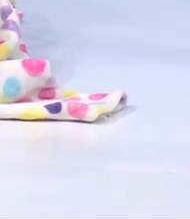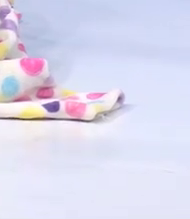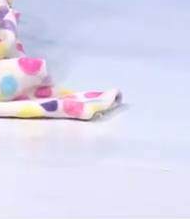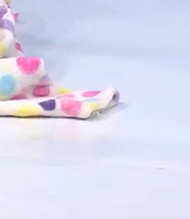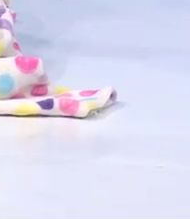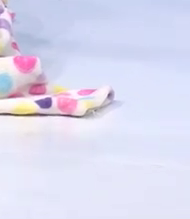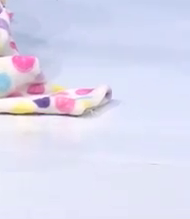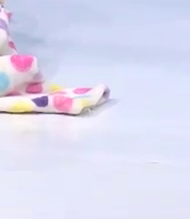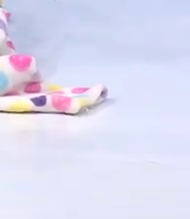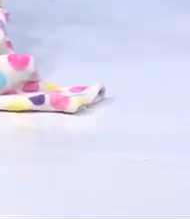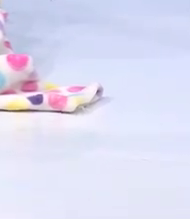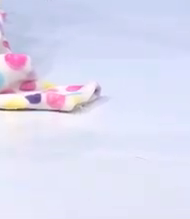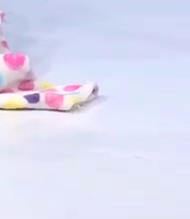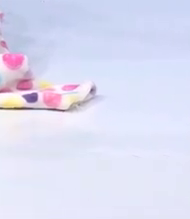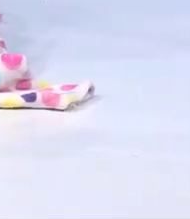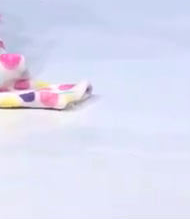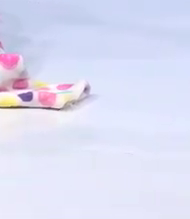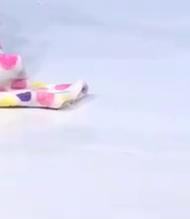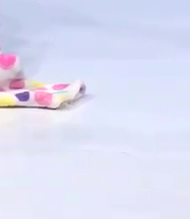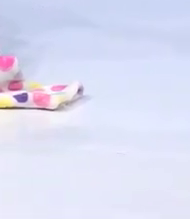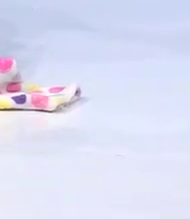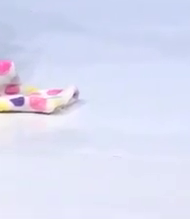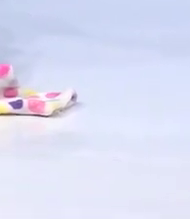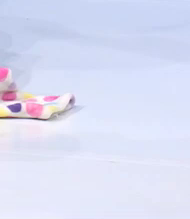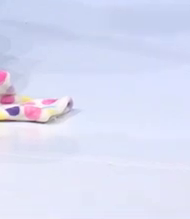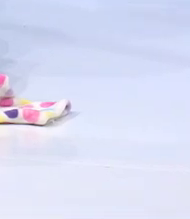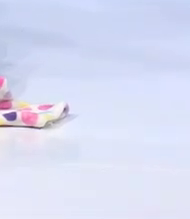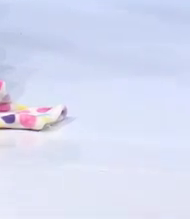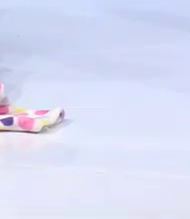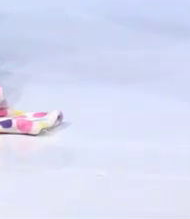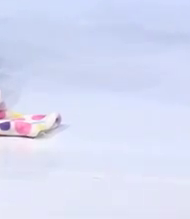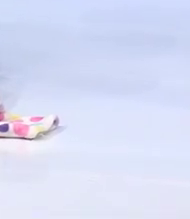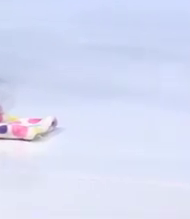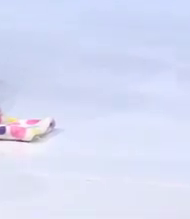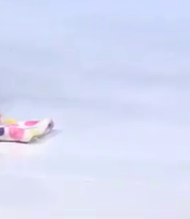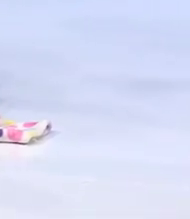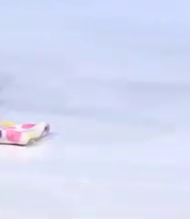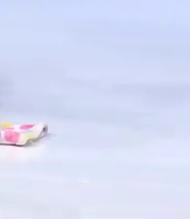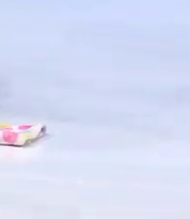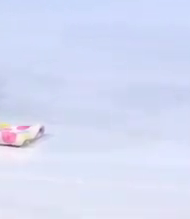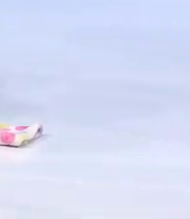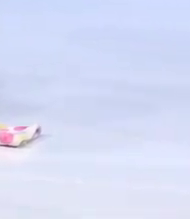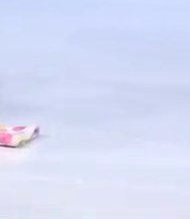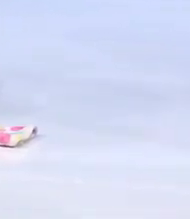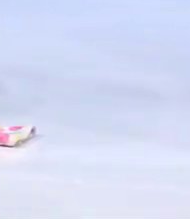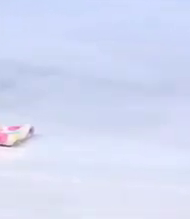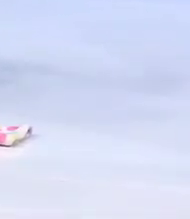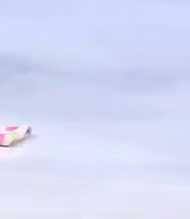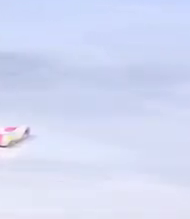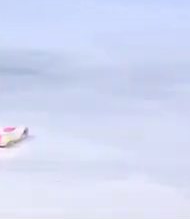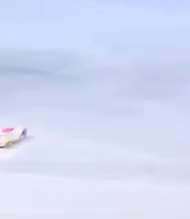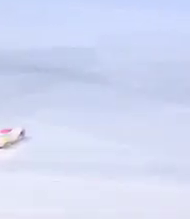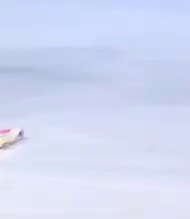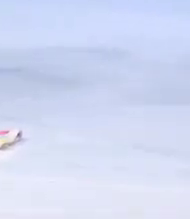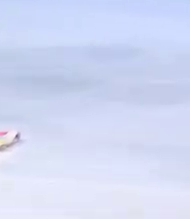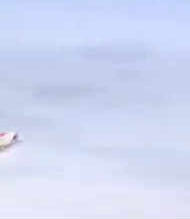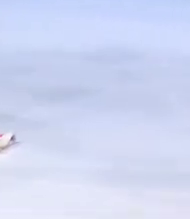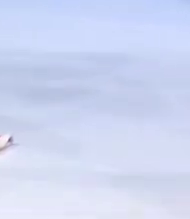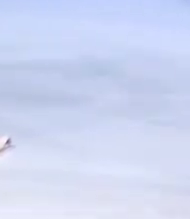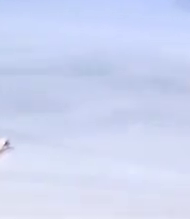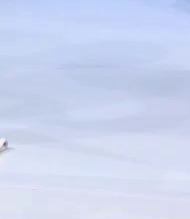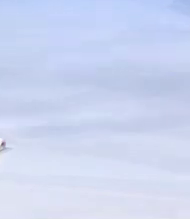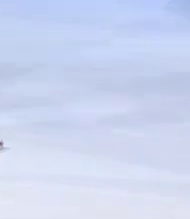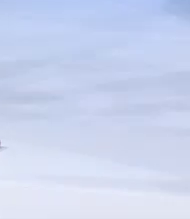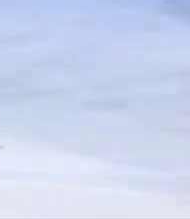sí porque ya no tienes que unir los pies con el cuerpo ya viene unido oye tiene muchos